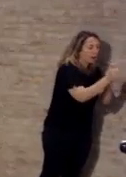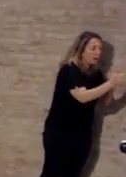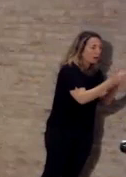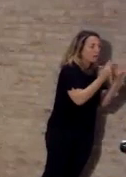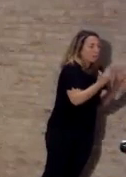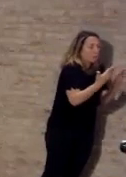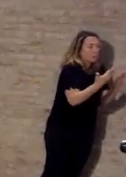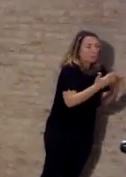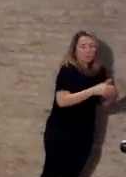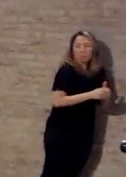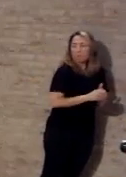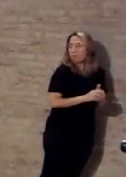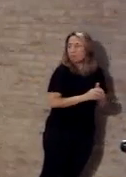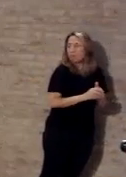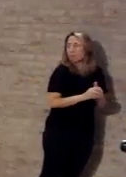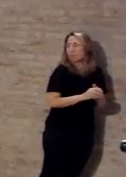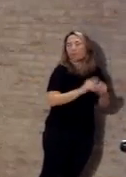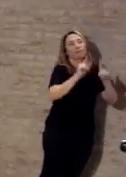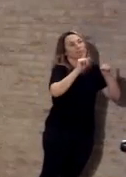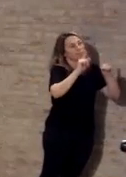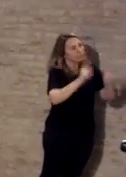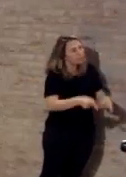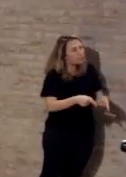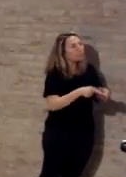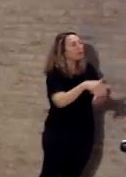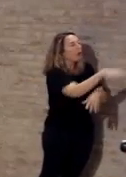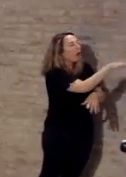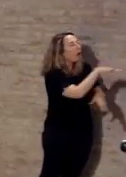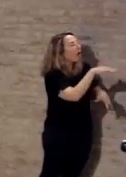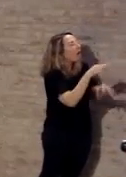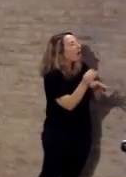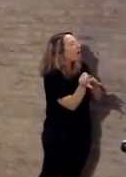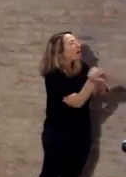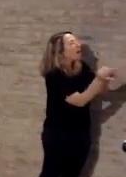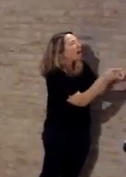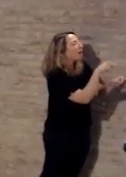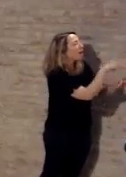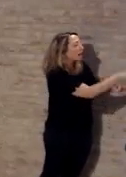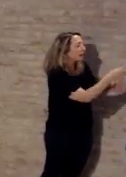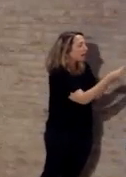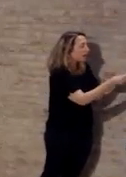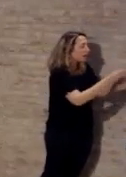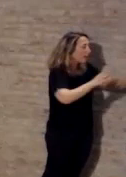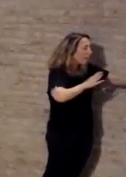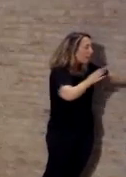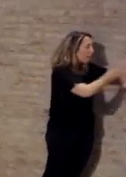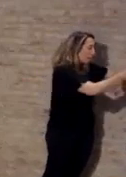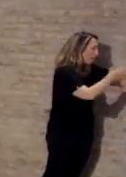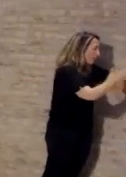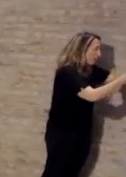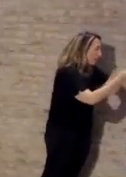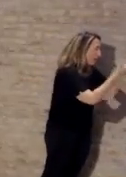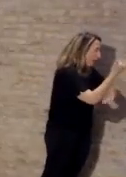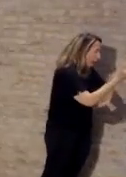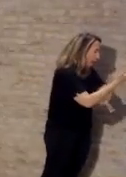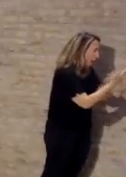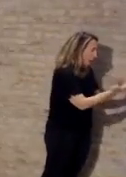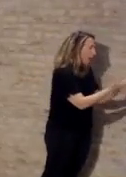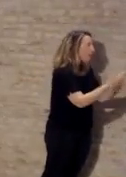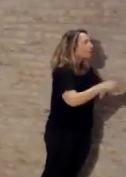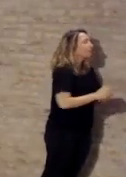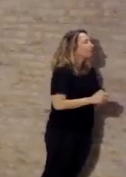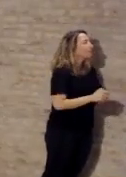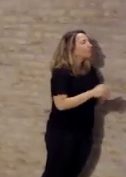puedan acompañar después tenemos que ver que lugar a donde llegamos sea accesible